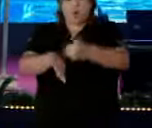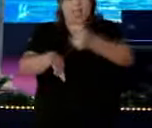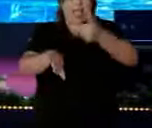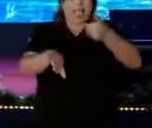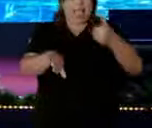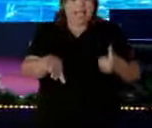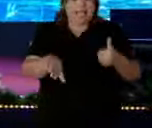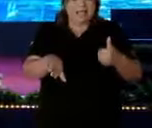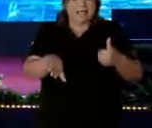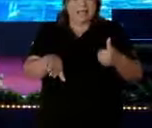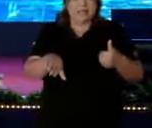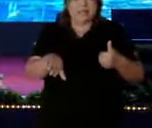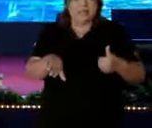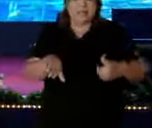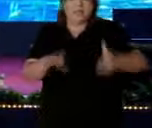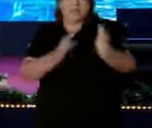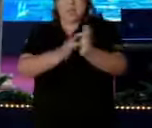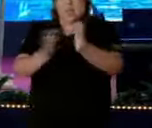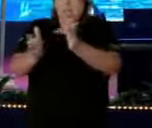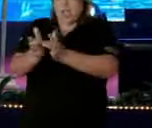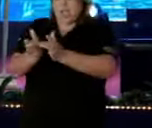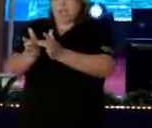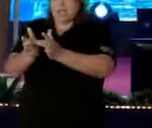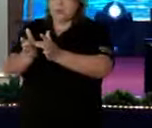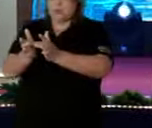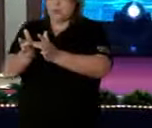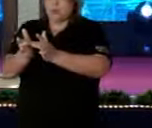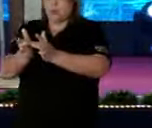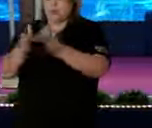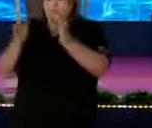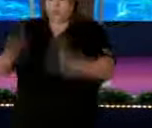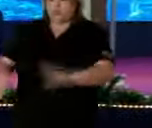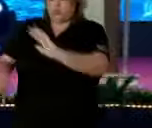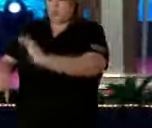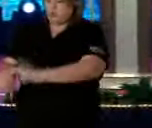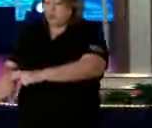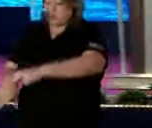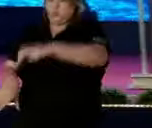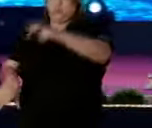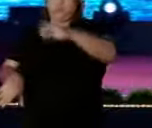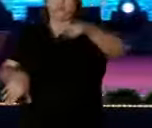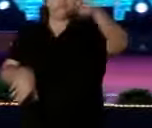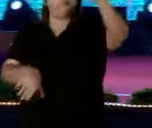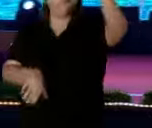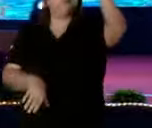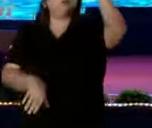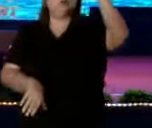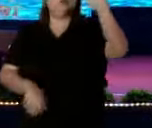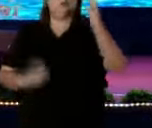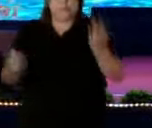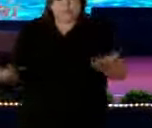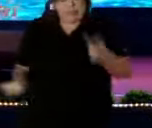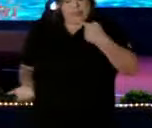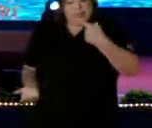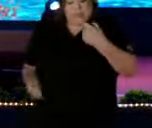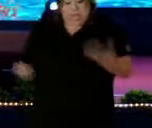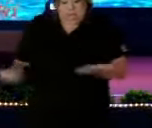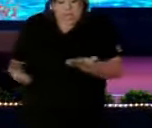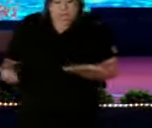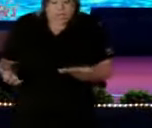ascensión de Jesús hacia arriba, al cielo, obvio. Y le están preguntando, aquí hay un problema, ¿quién lo va